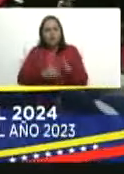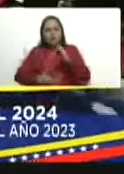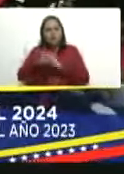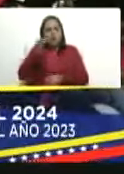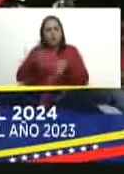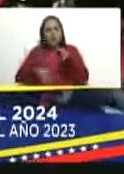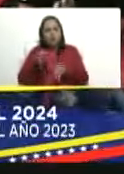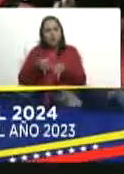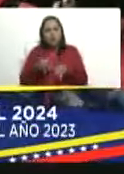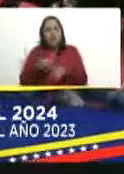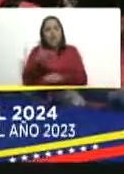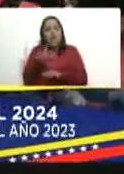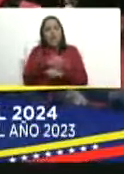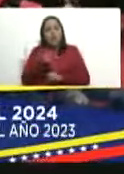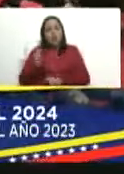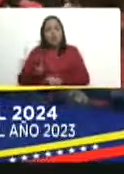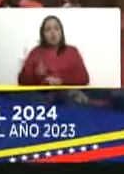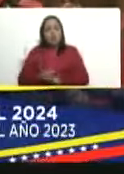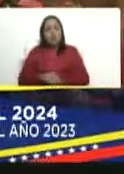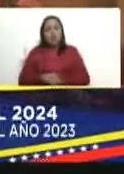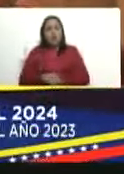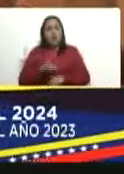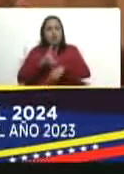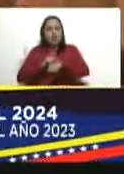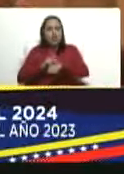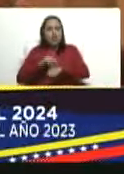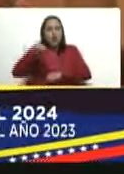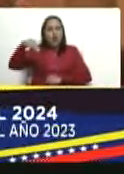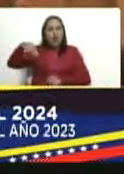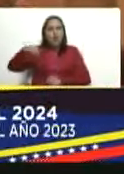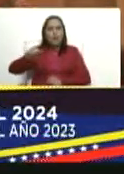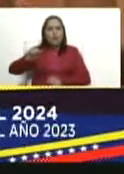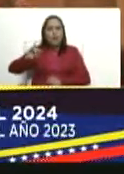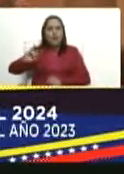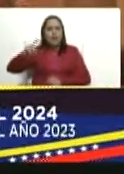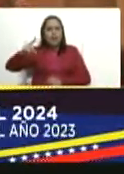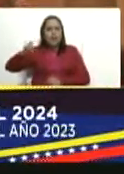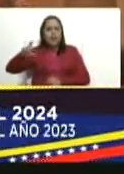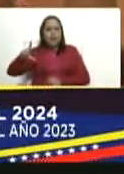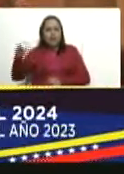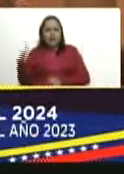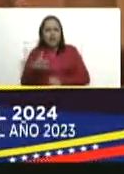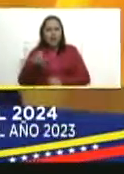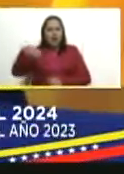Justicia, doctor Michael Moreno.